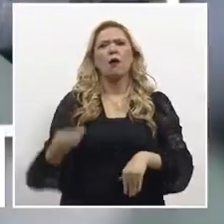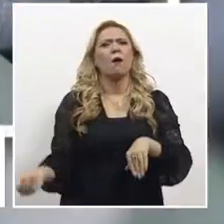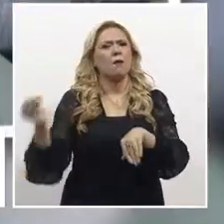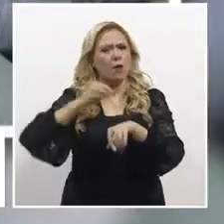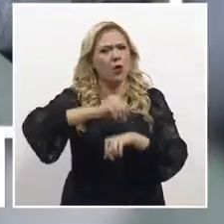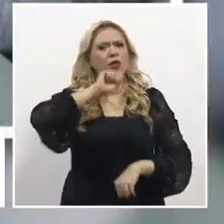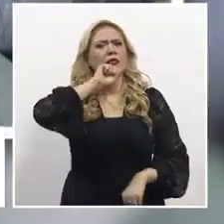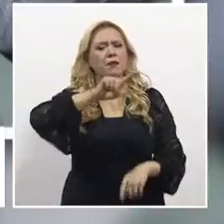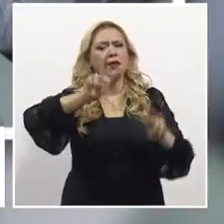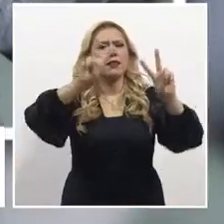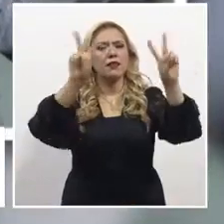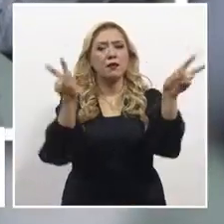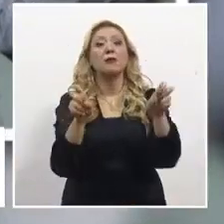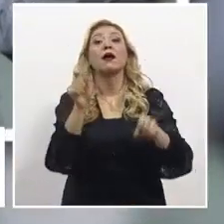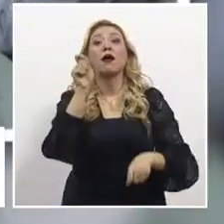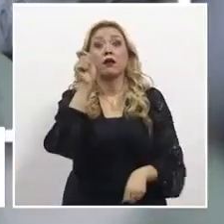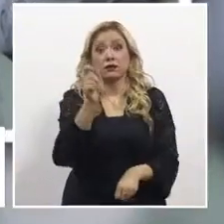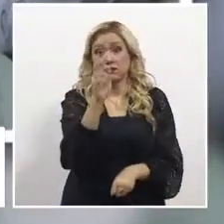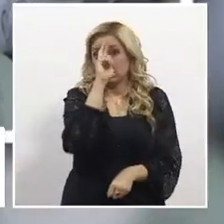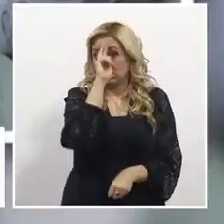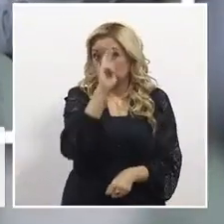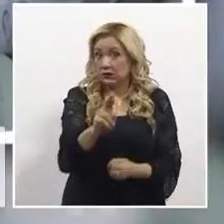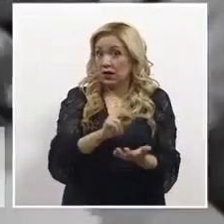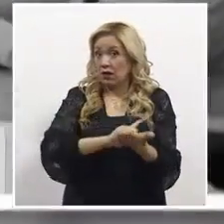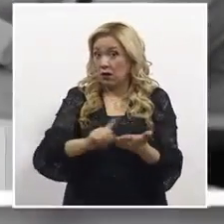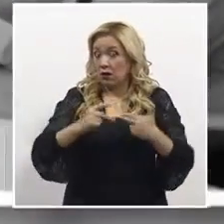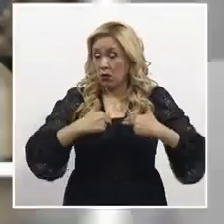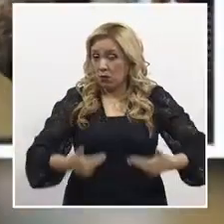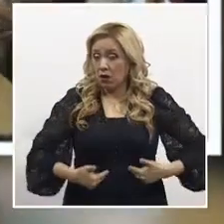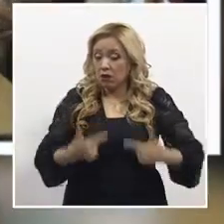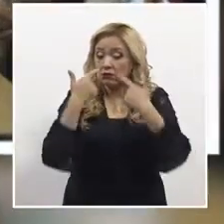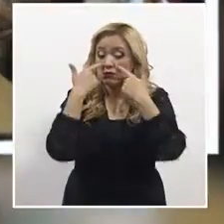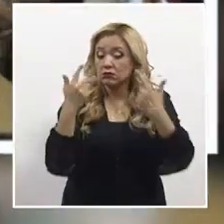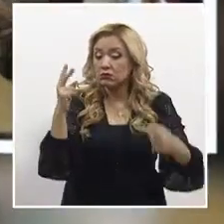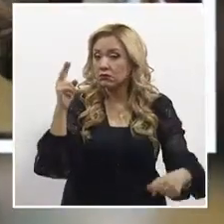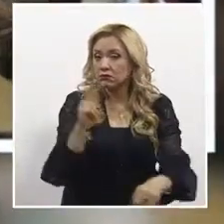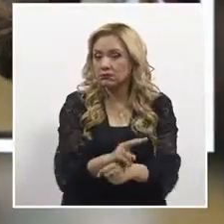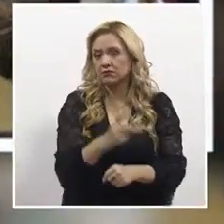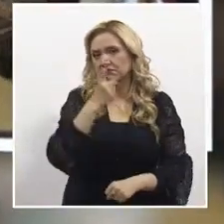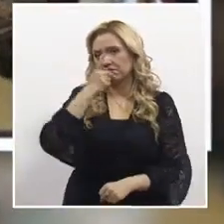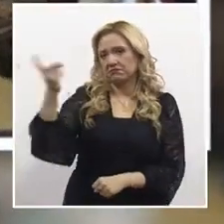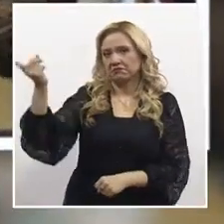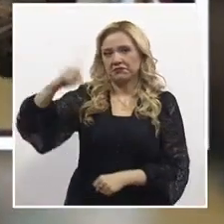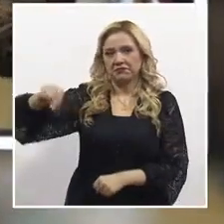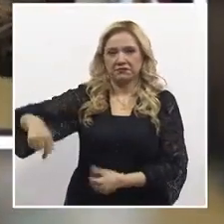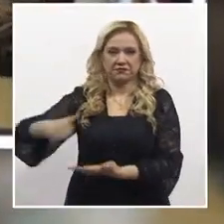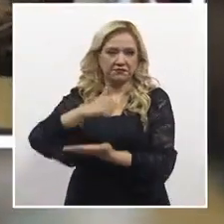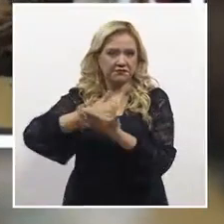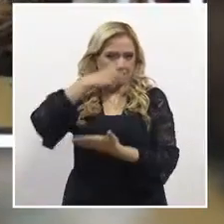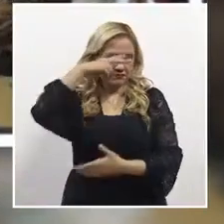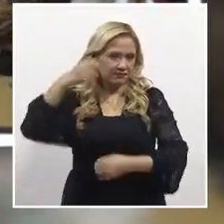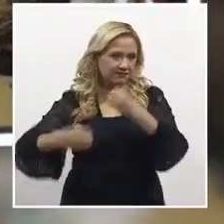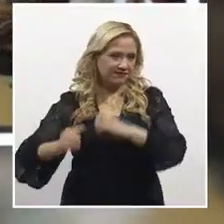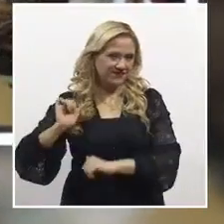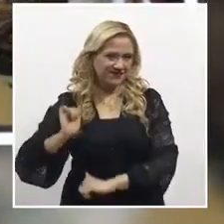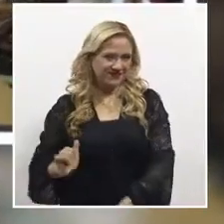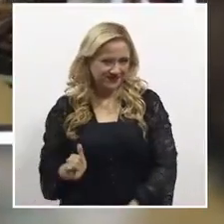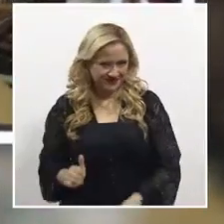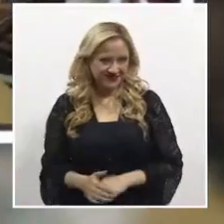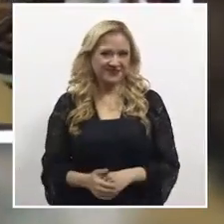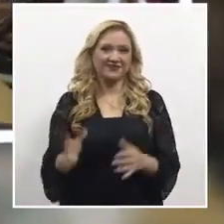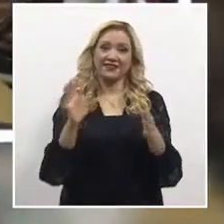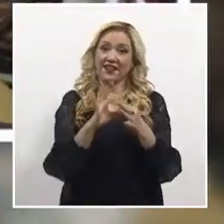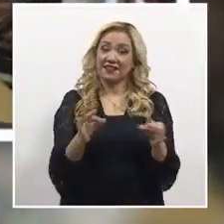también la materia de tutela de los derechos humanos, determinó el Consejo de la Judicatura Capitalino. Para el canal del Poder Judicial